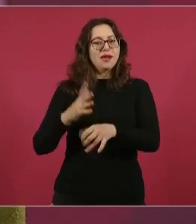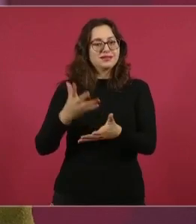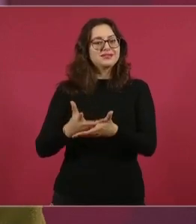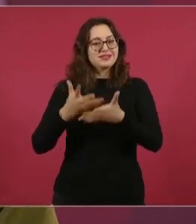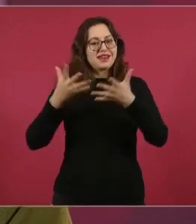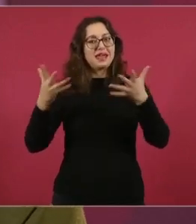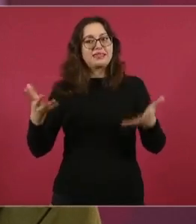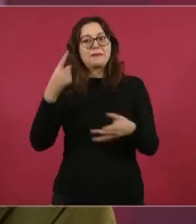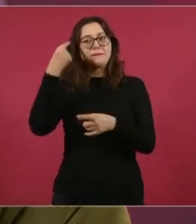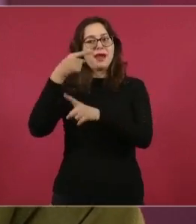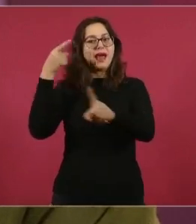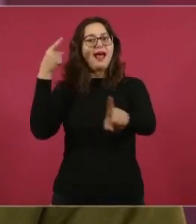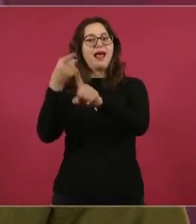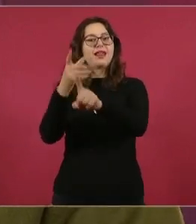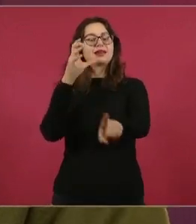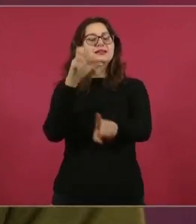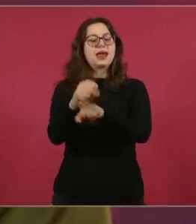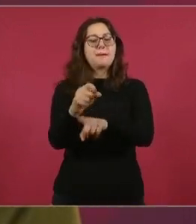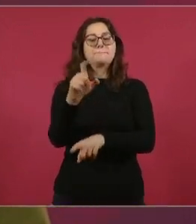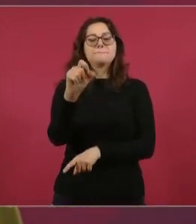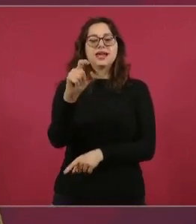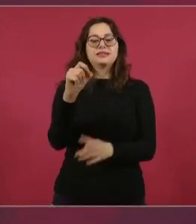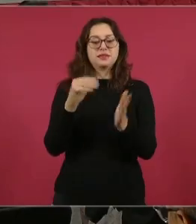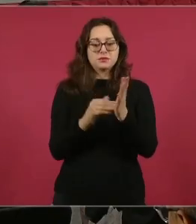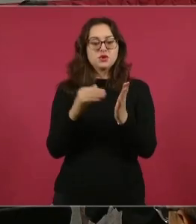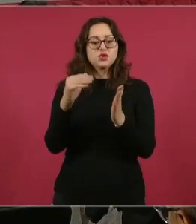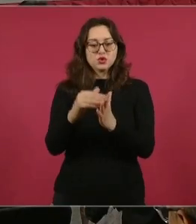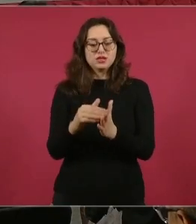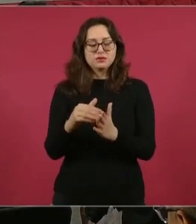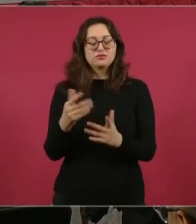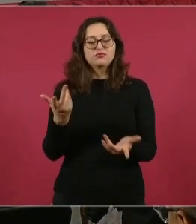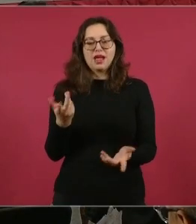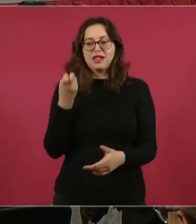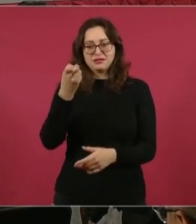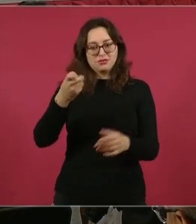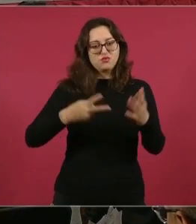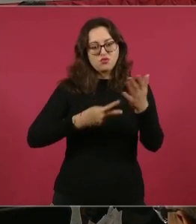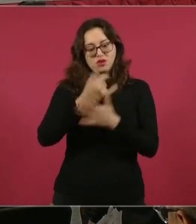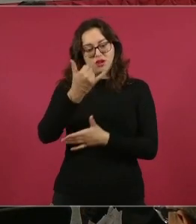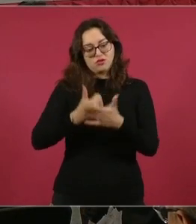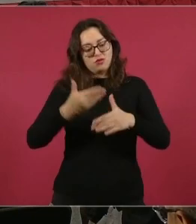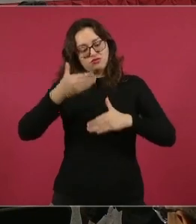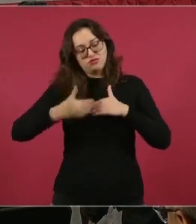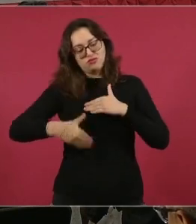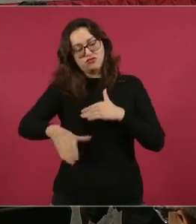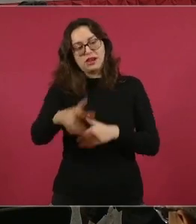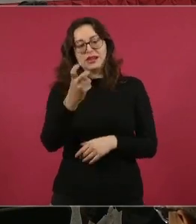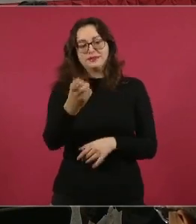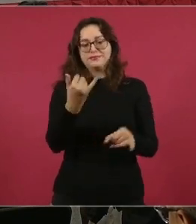más de 20 millones de pasajeros. ¿Será cuánto de lo que pudiéramos informar, señor presidente?